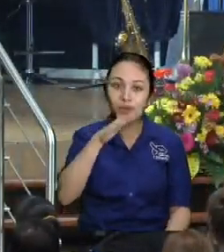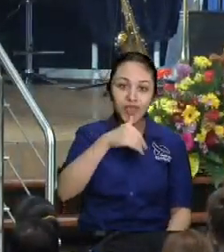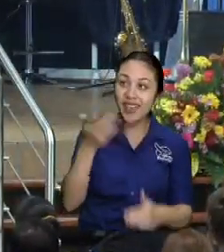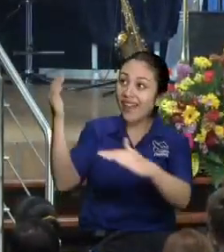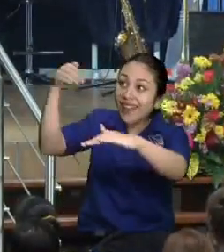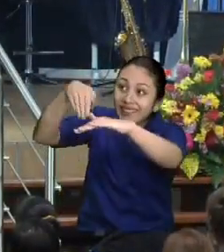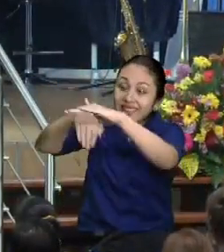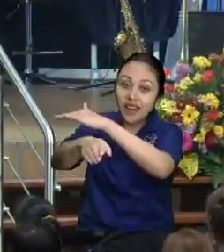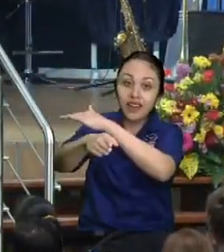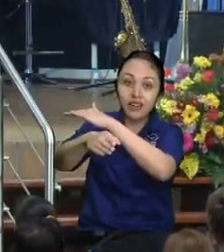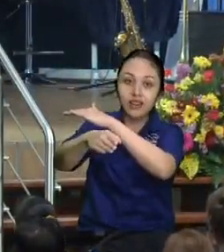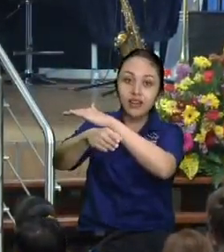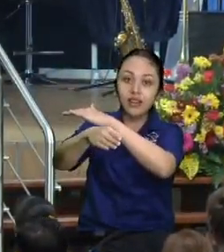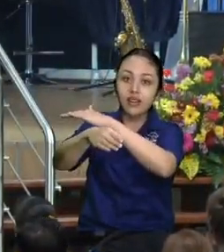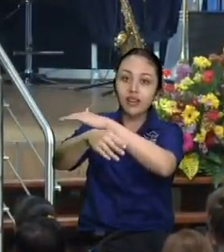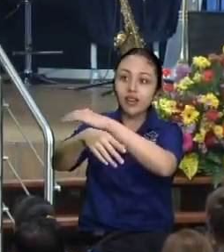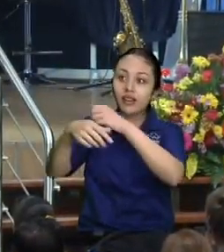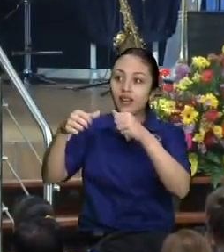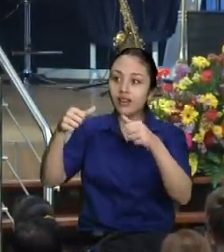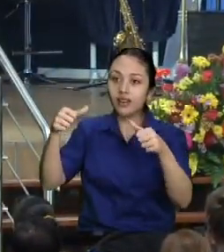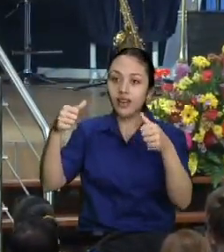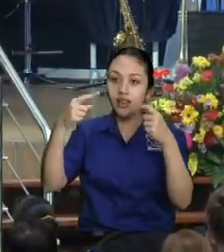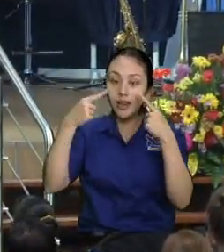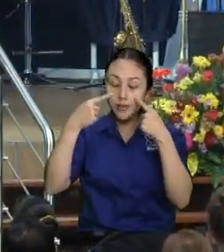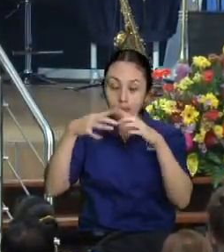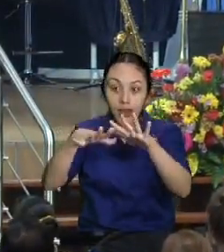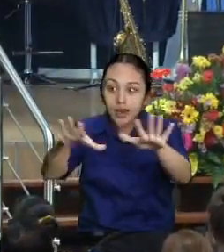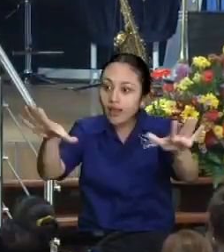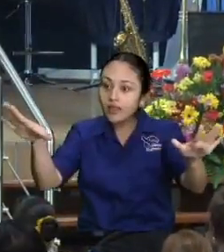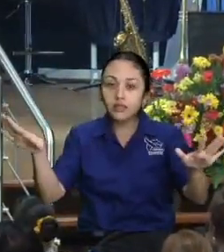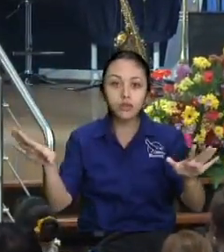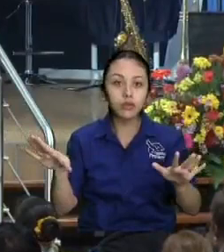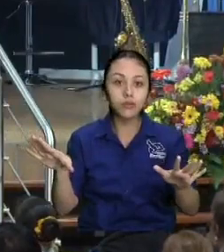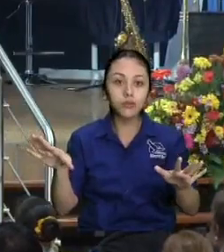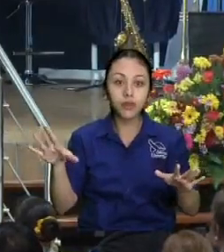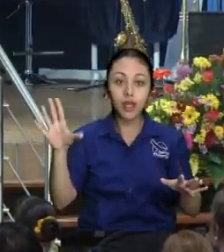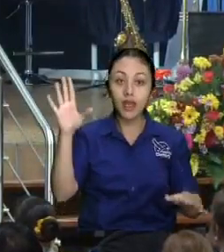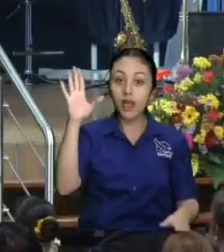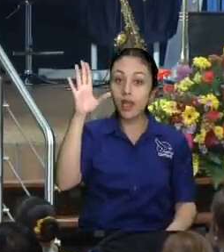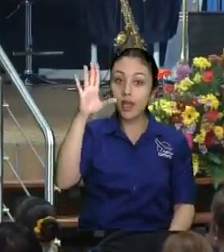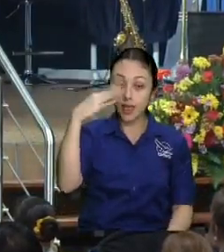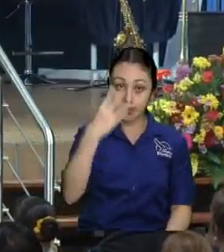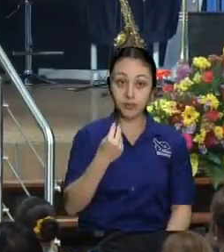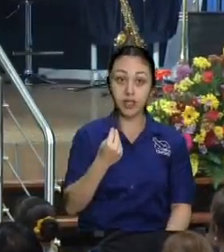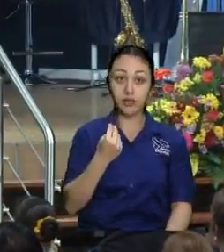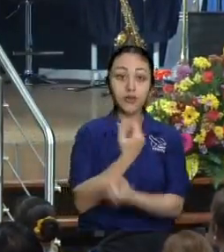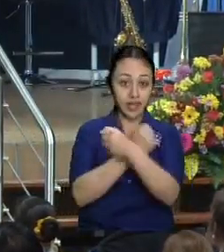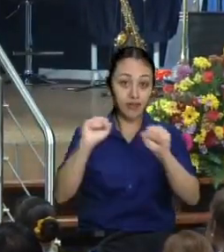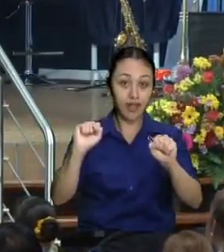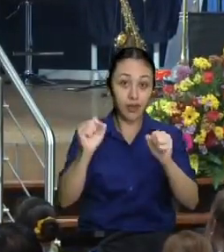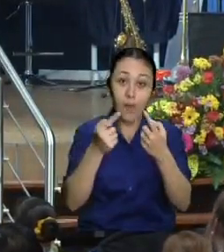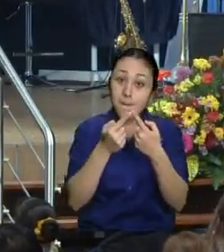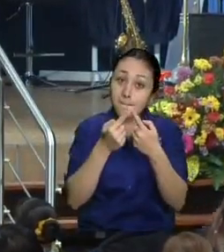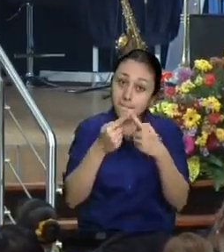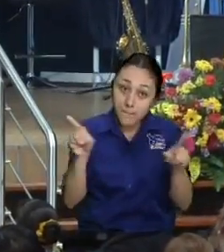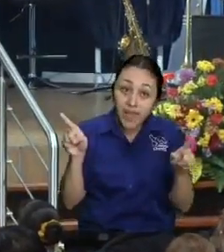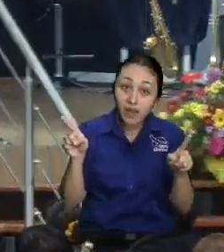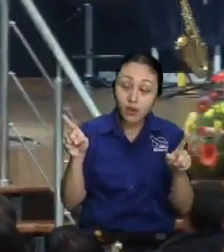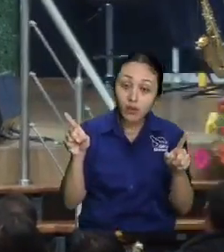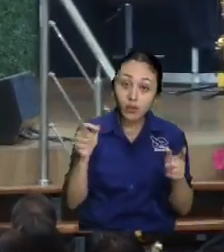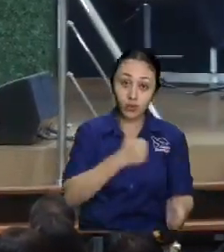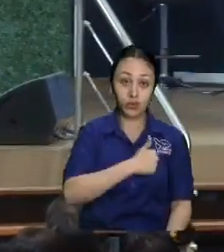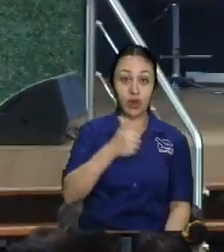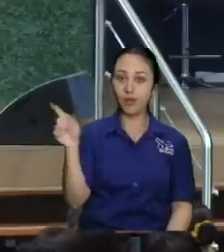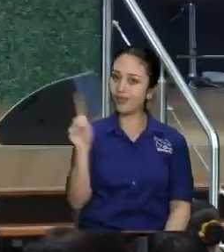paraíso. Su espíritu estaba salvado, pero él iba a ser enviado a la cárcel. Entonces la señora,